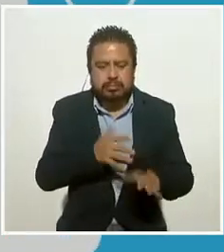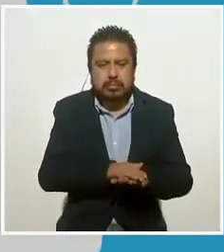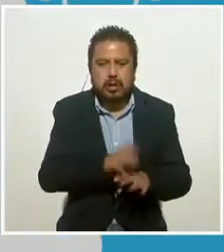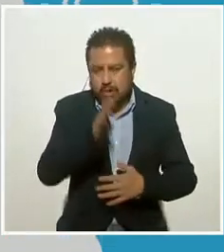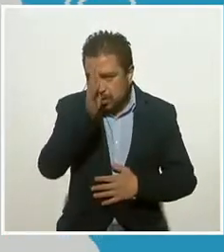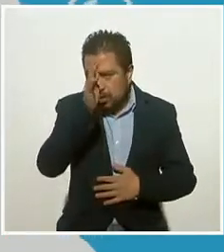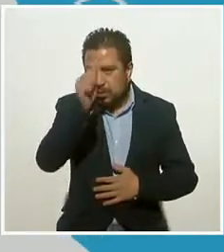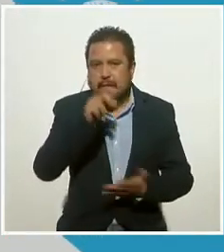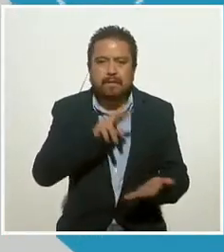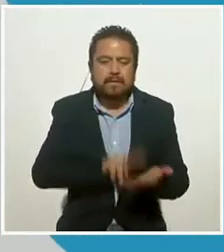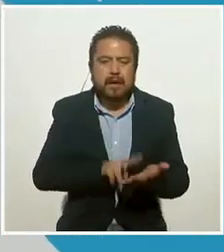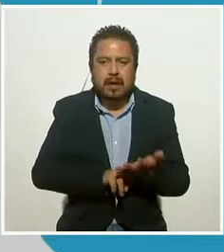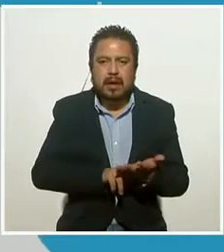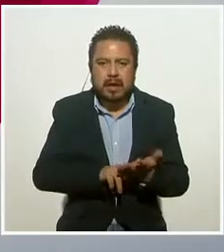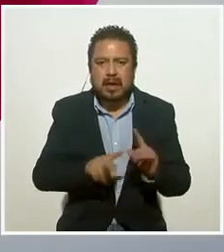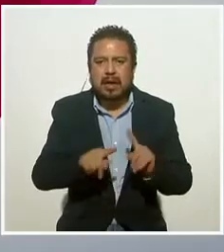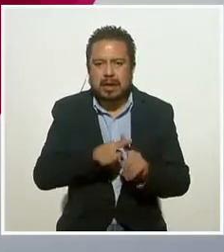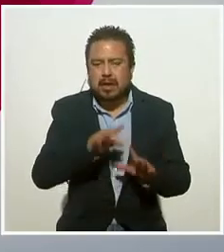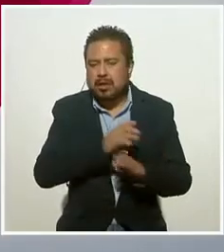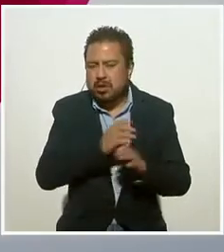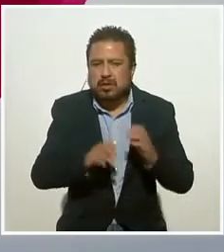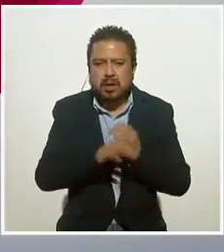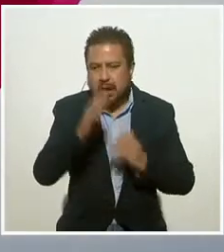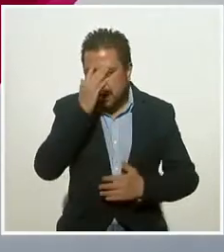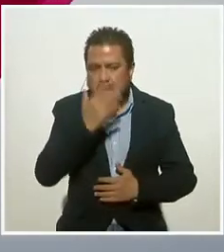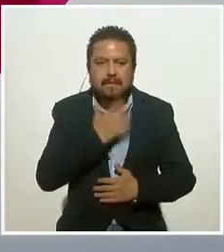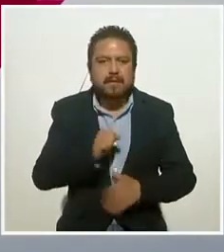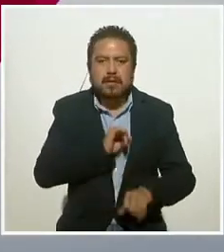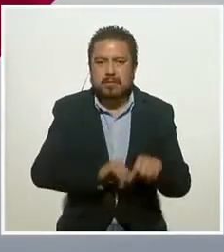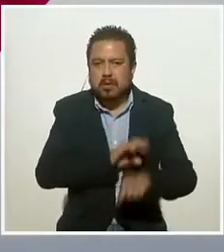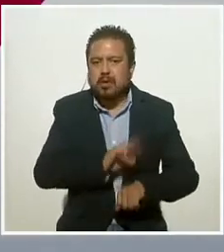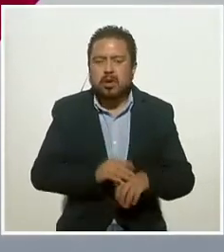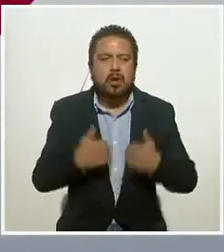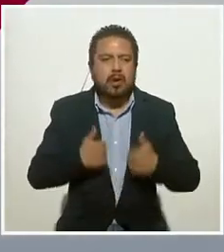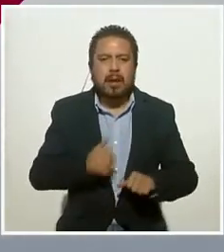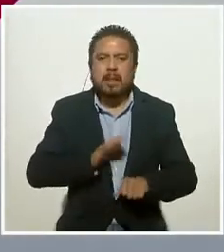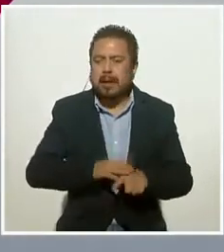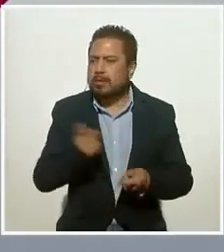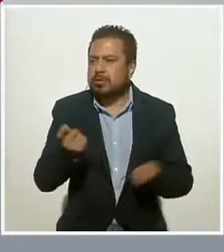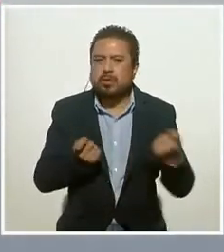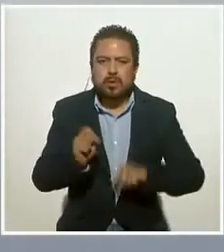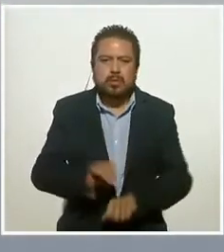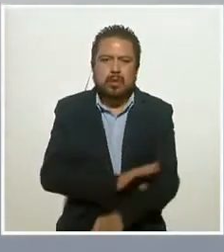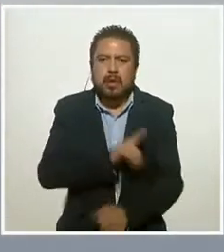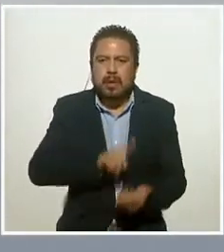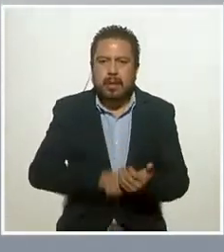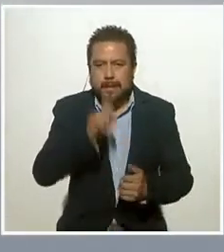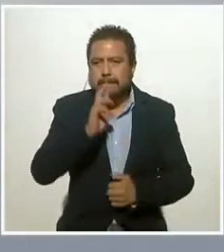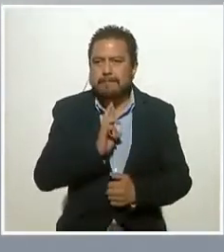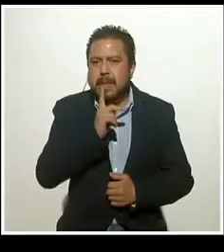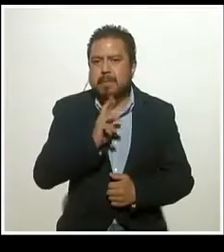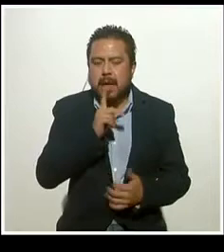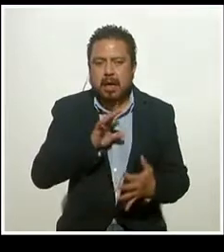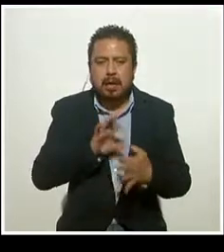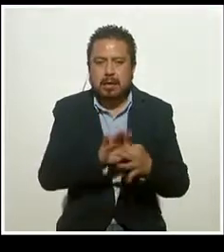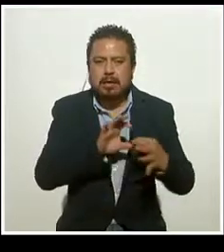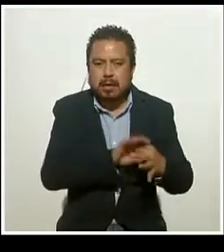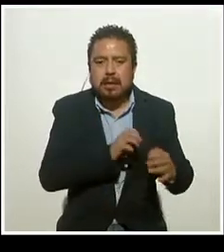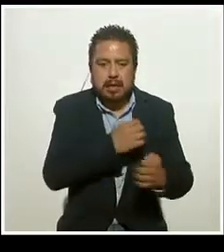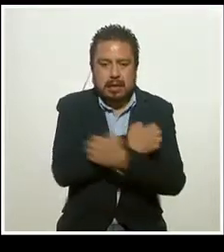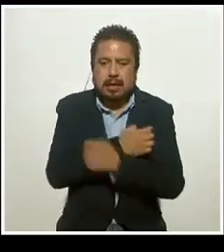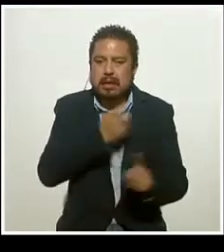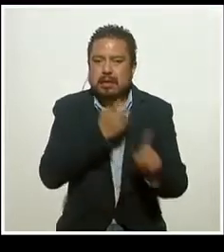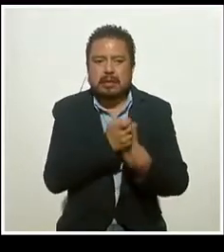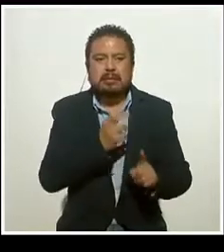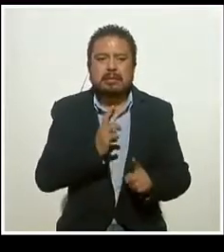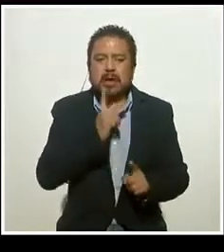conceptos, valores, actitudes y habilidades que permiten comprender y manejar emociones para una mejor adaptación. Esta educación